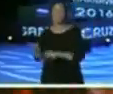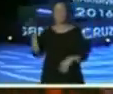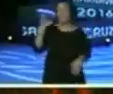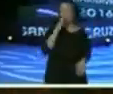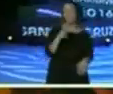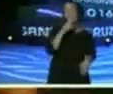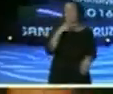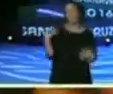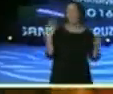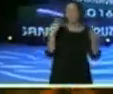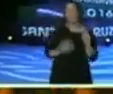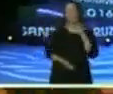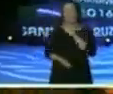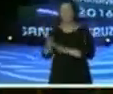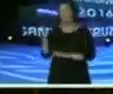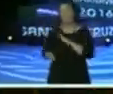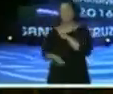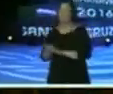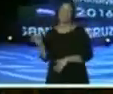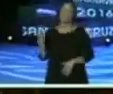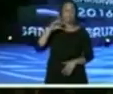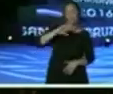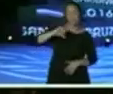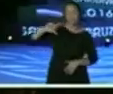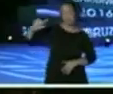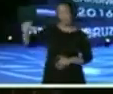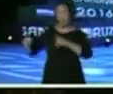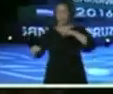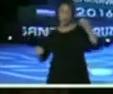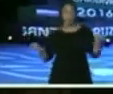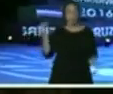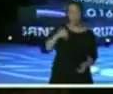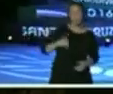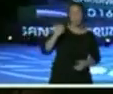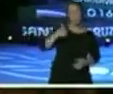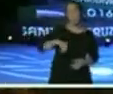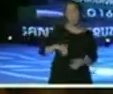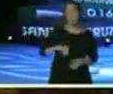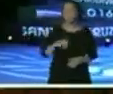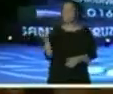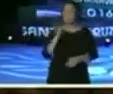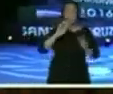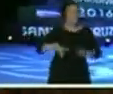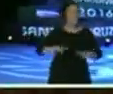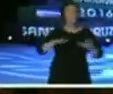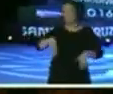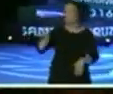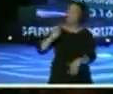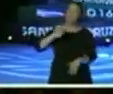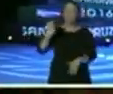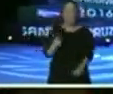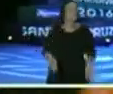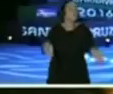tenemos que marcharnos ya. Y ya nos vamos, nos quedamos.